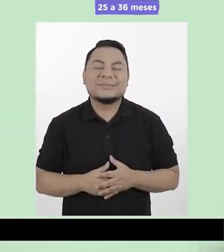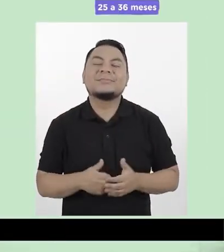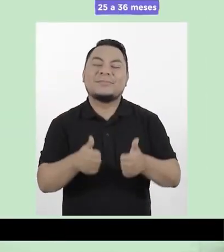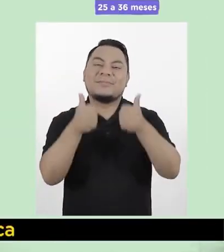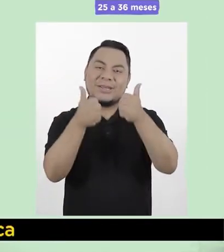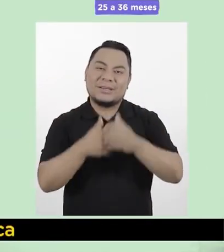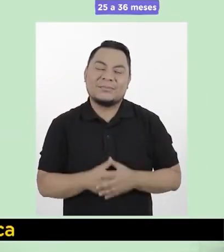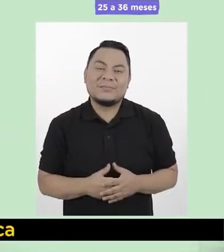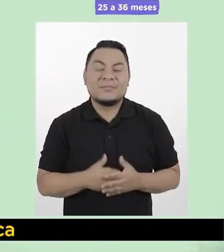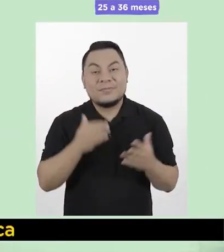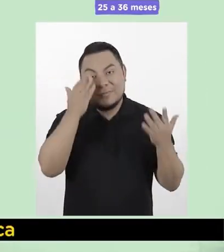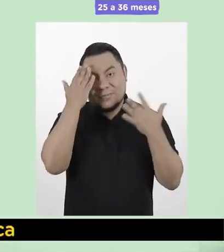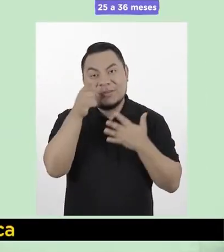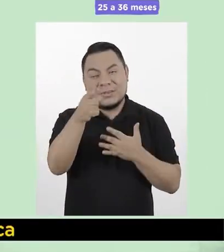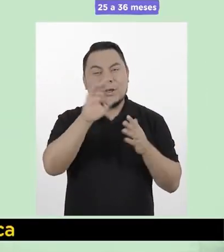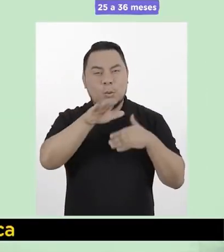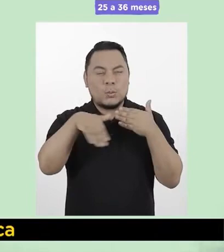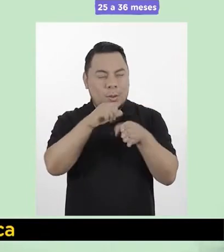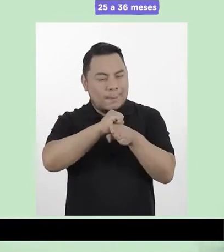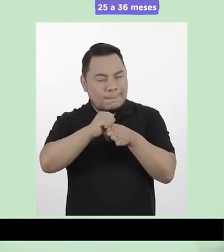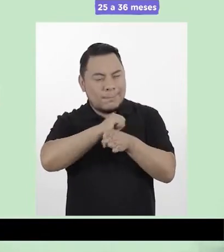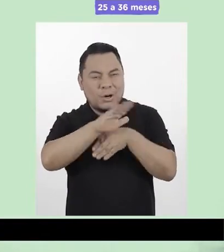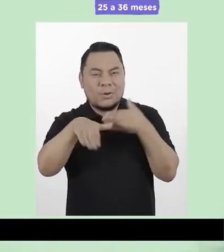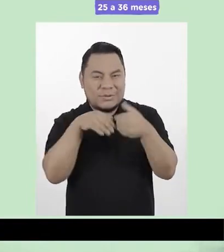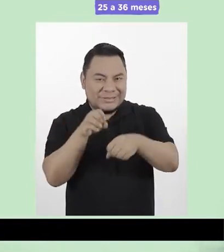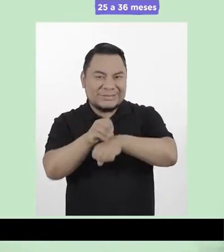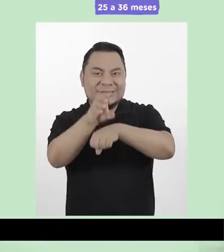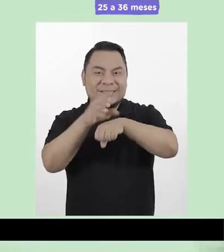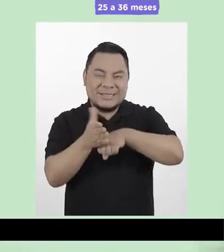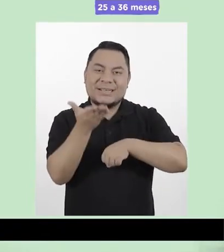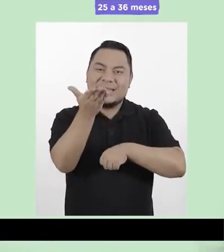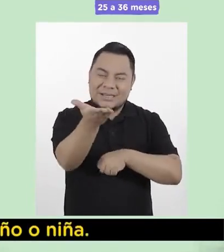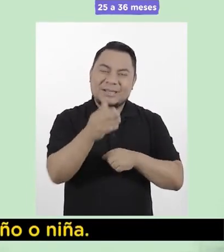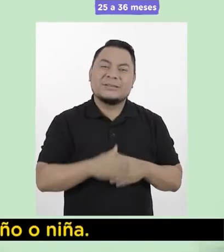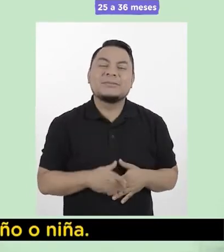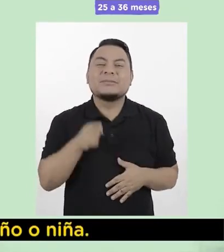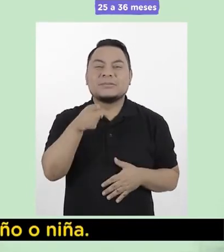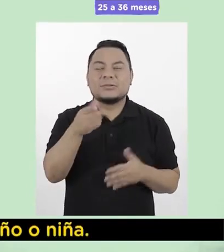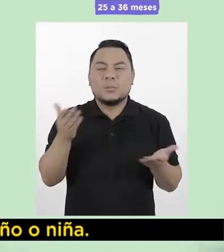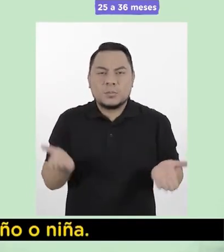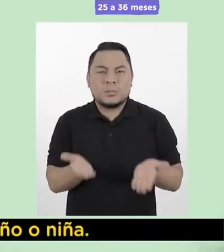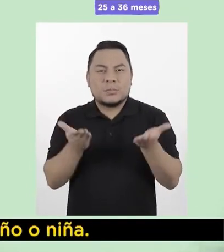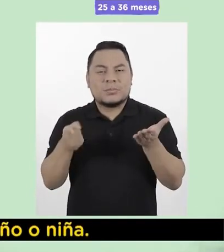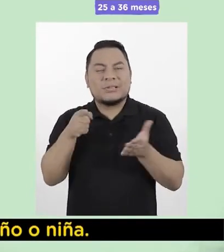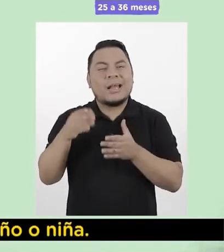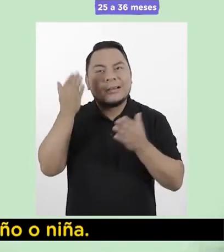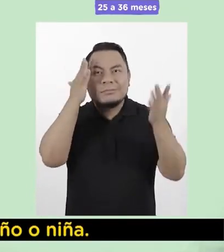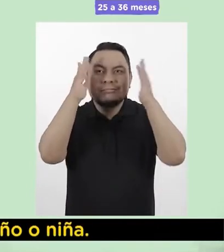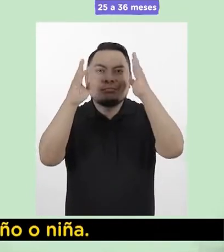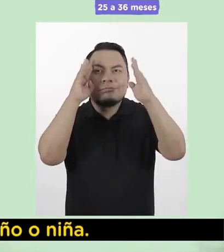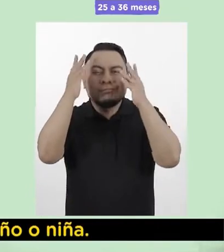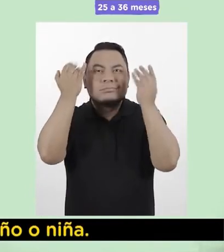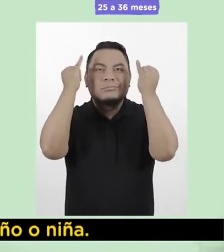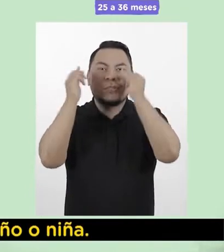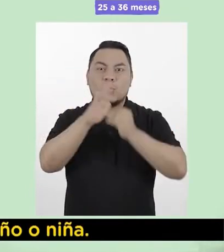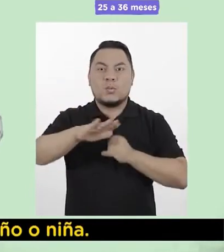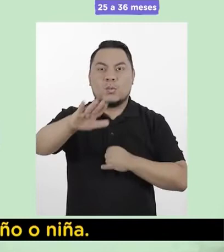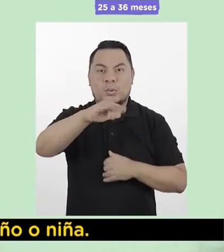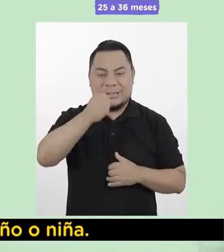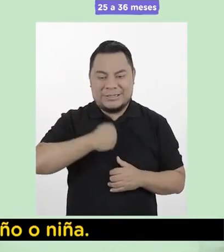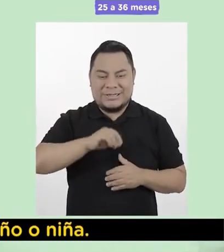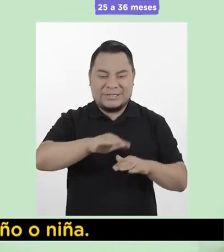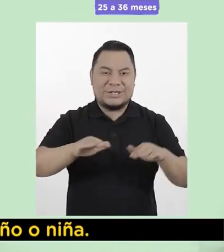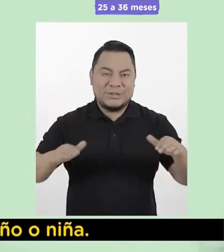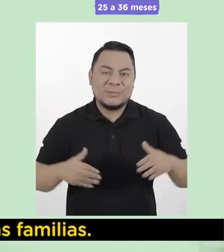Bien, espero que pongan en práctica estas recomendaciones para incentivar la creatividad de su niño